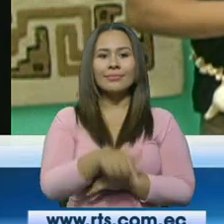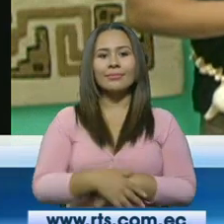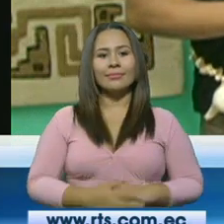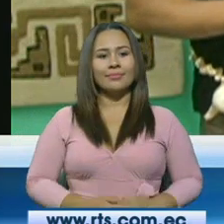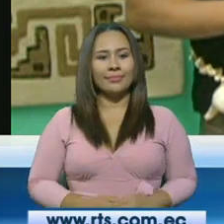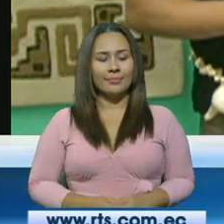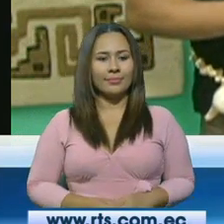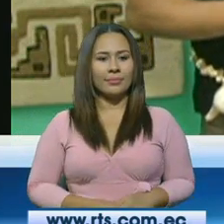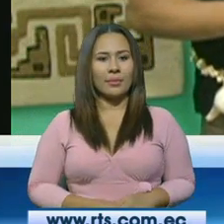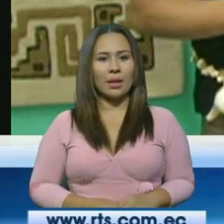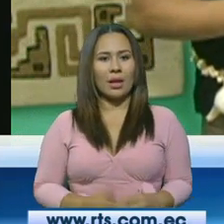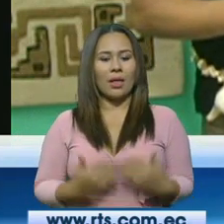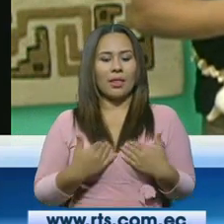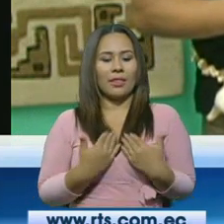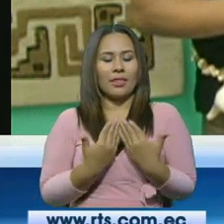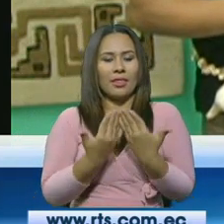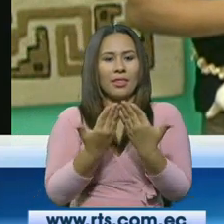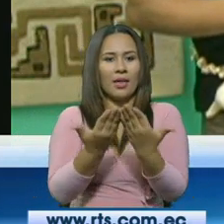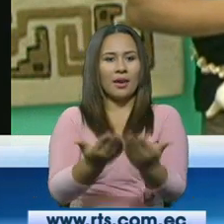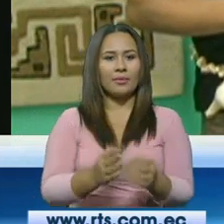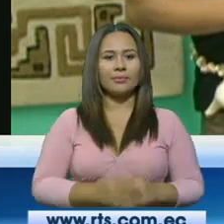Para entregar